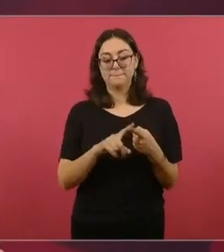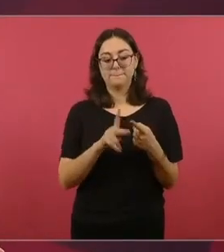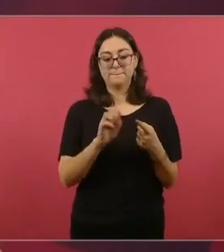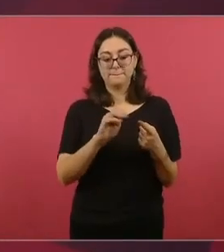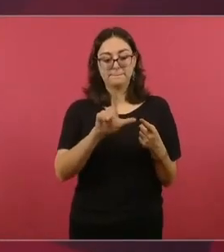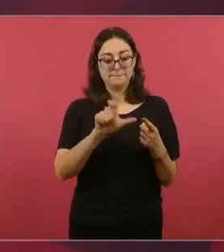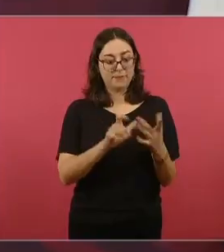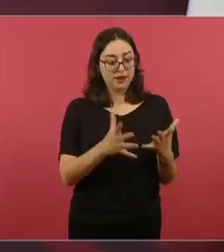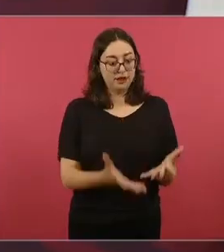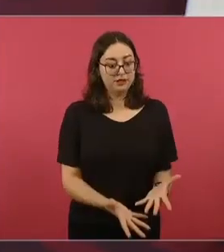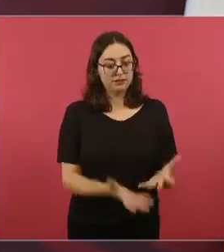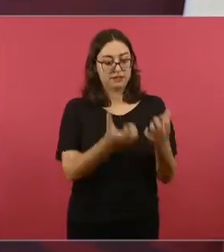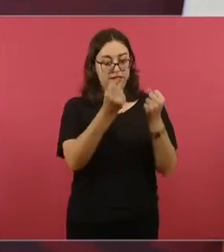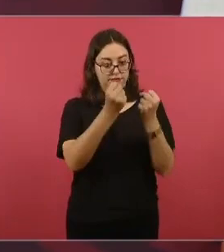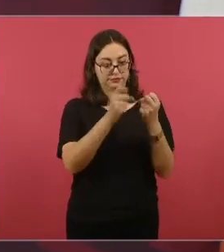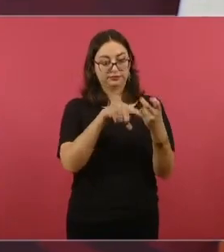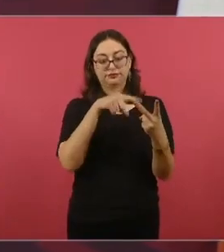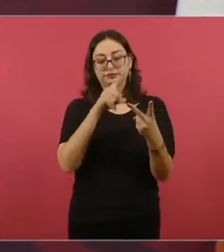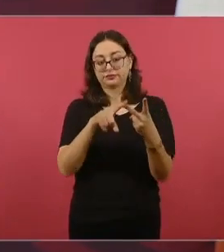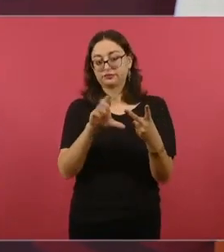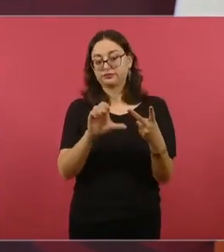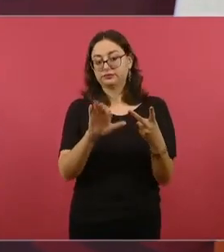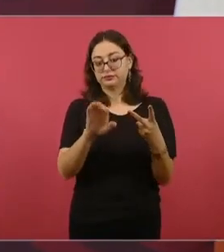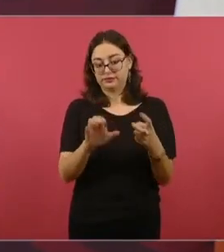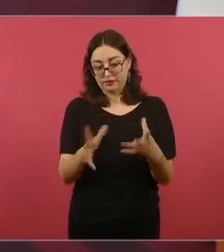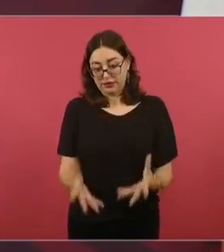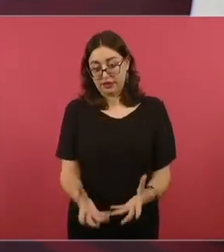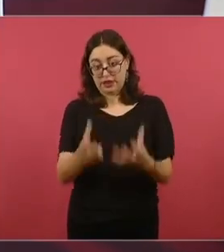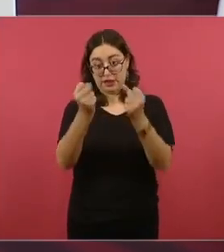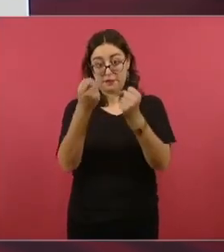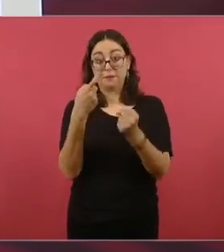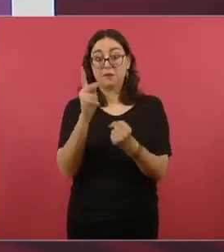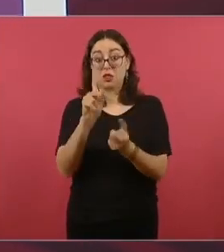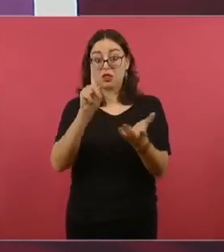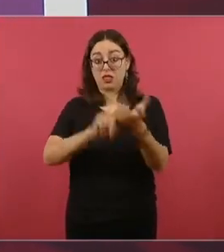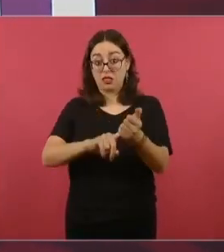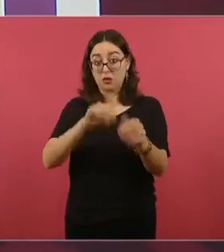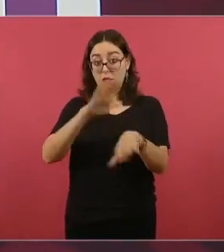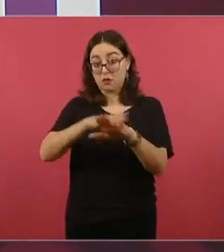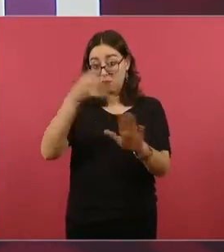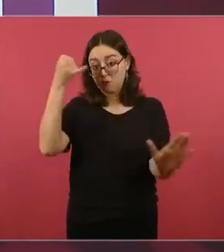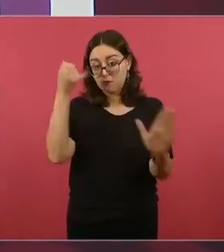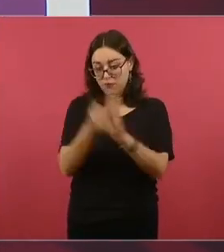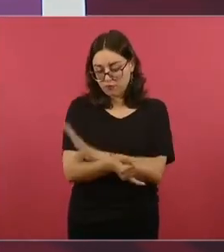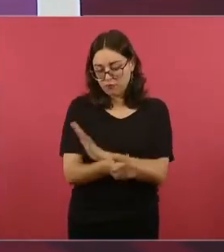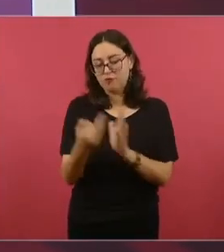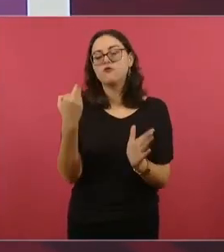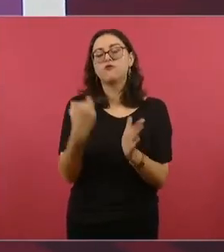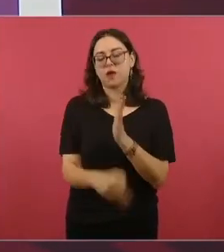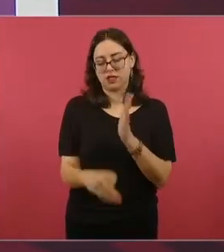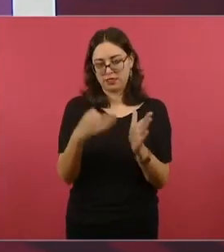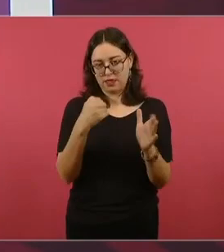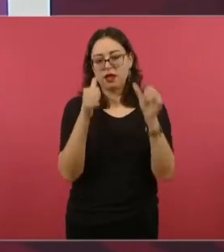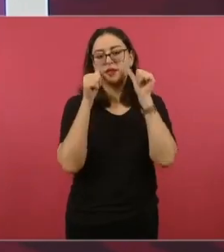Comisión Federal de Electricidad, pero sí falta todavía más trabajo